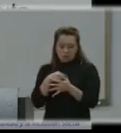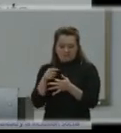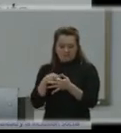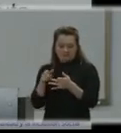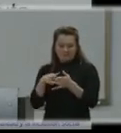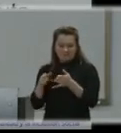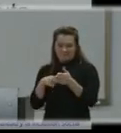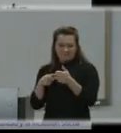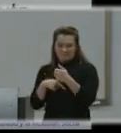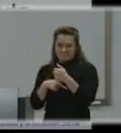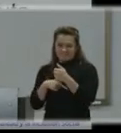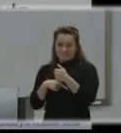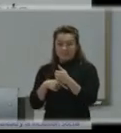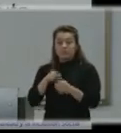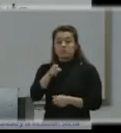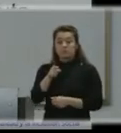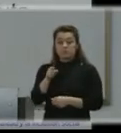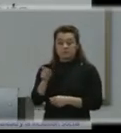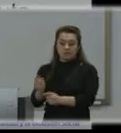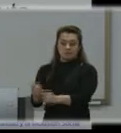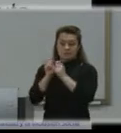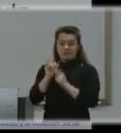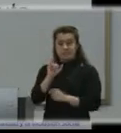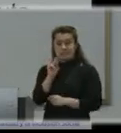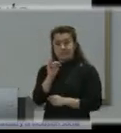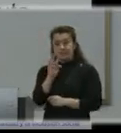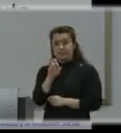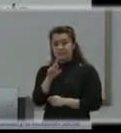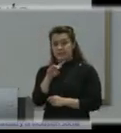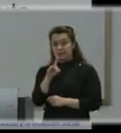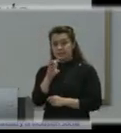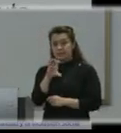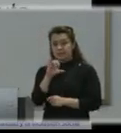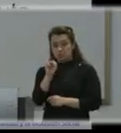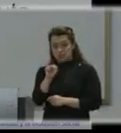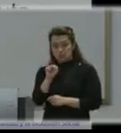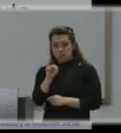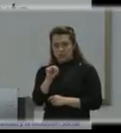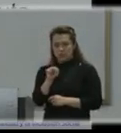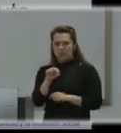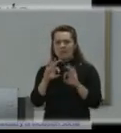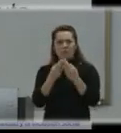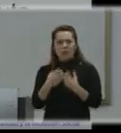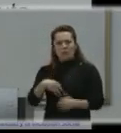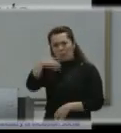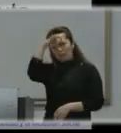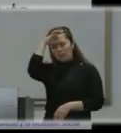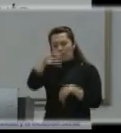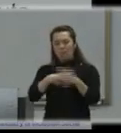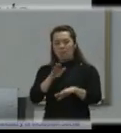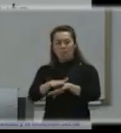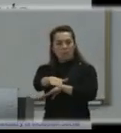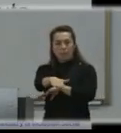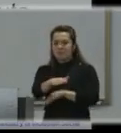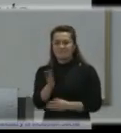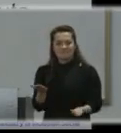de la interdicción, que es una de las cosas que nosotros vemos, que las familias piden la interdicción sin conocer los efectos en su